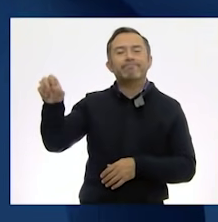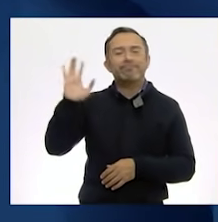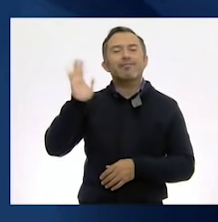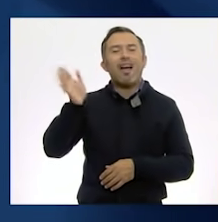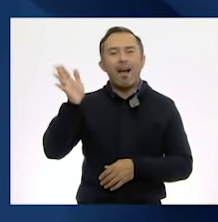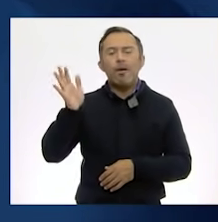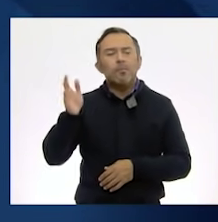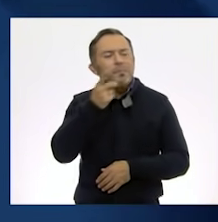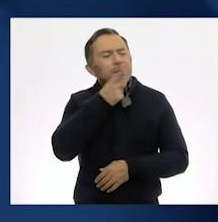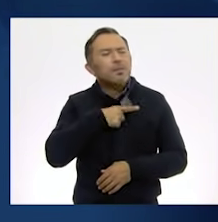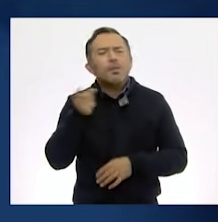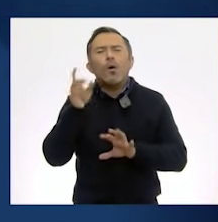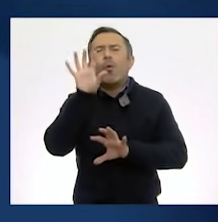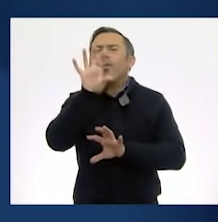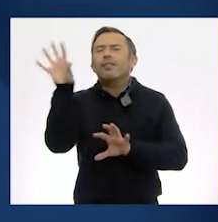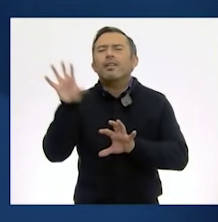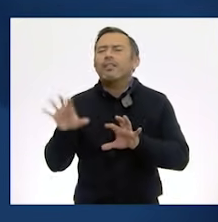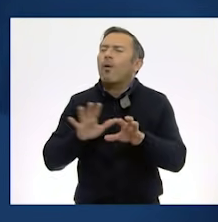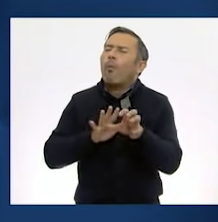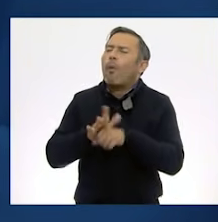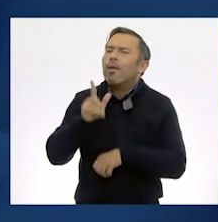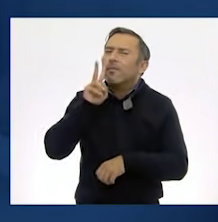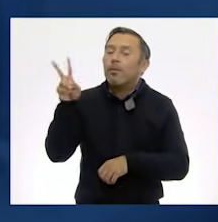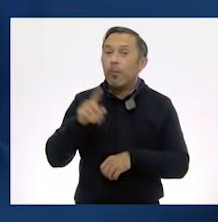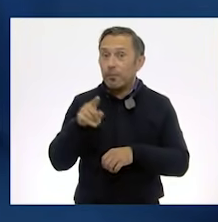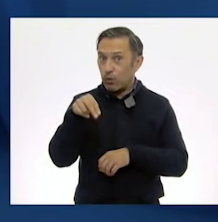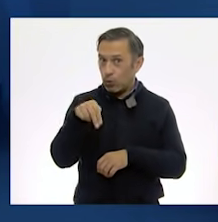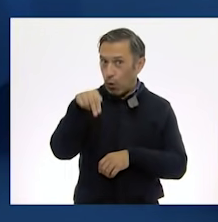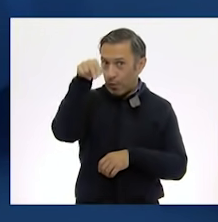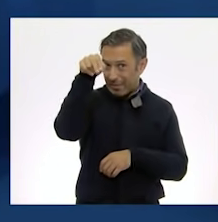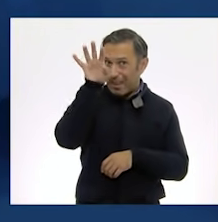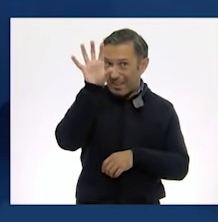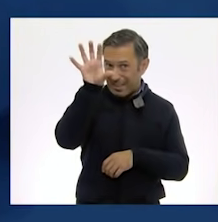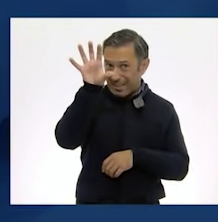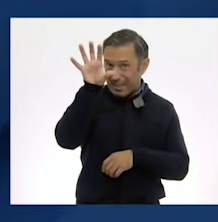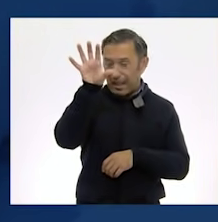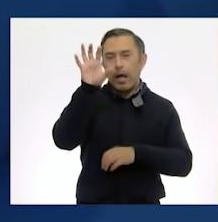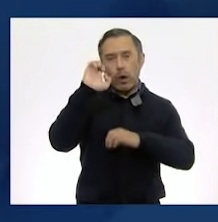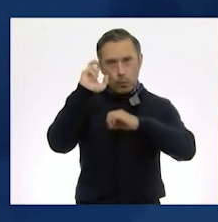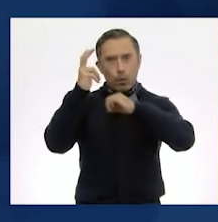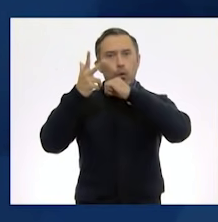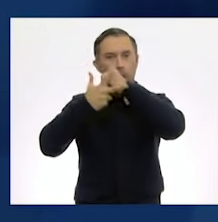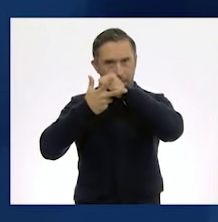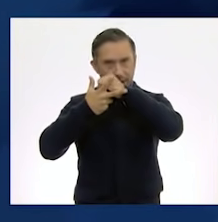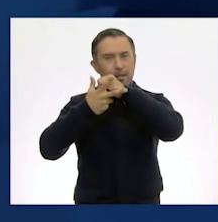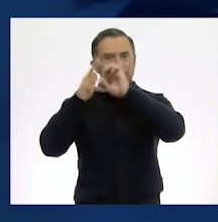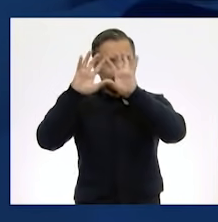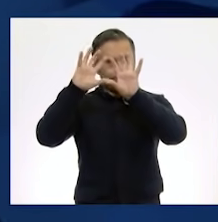¿Podrías decir cuáles observas? Sí, claro. Al norte veo que está Europa.